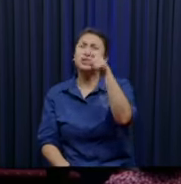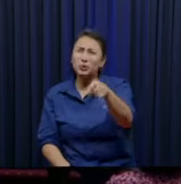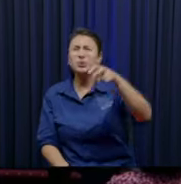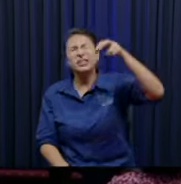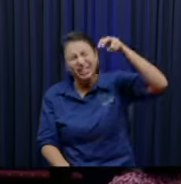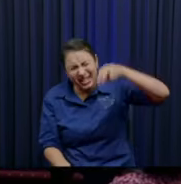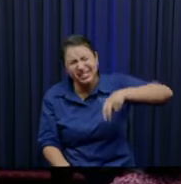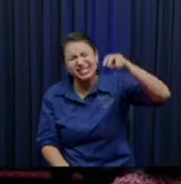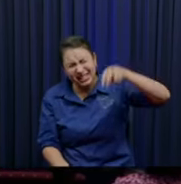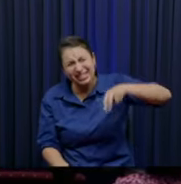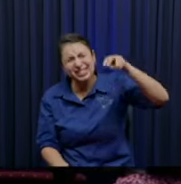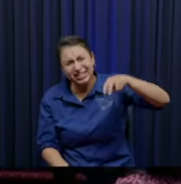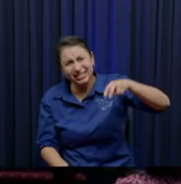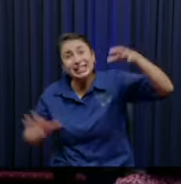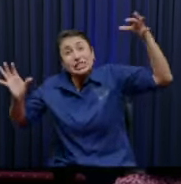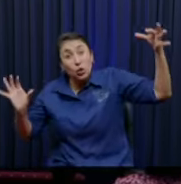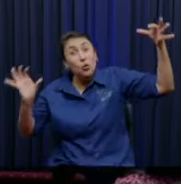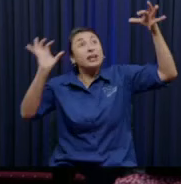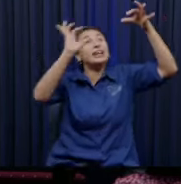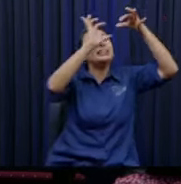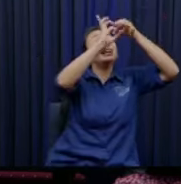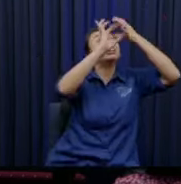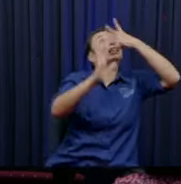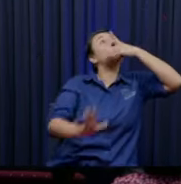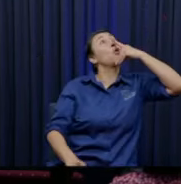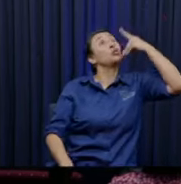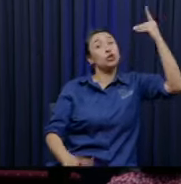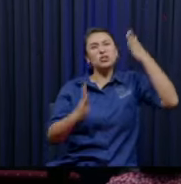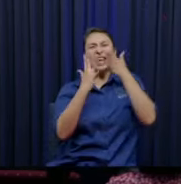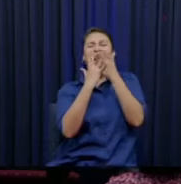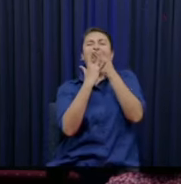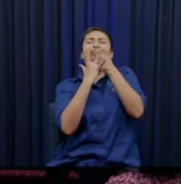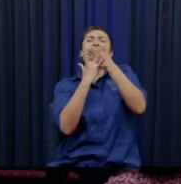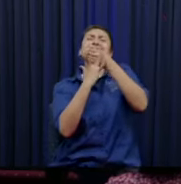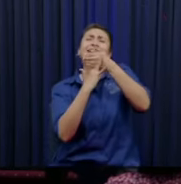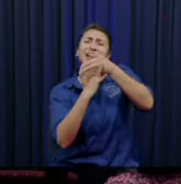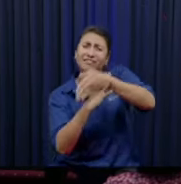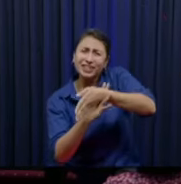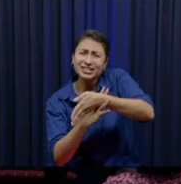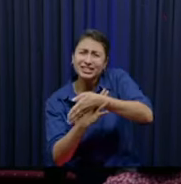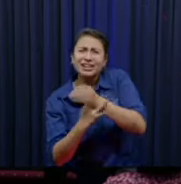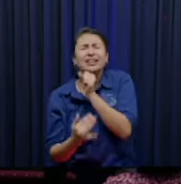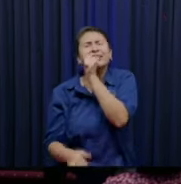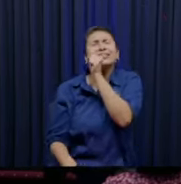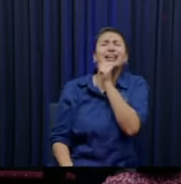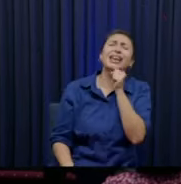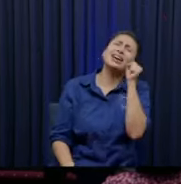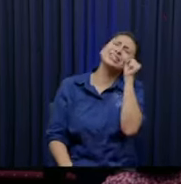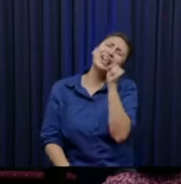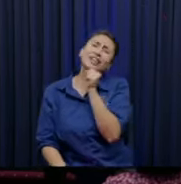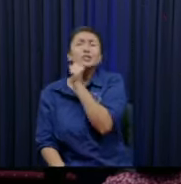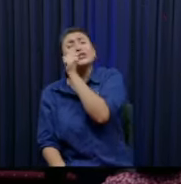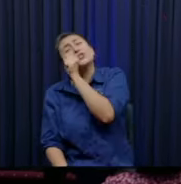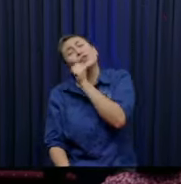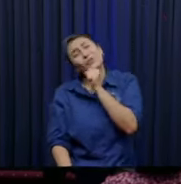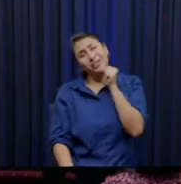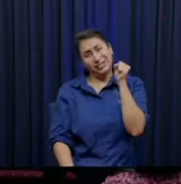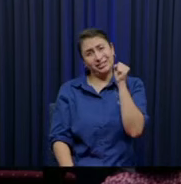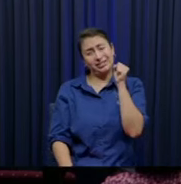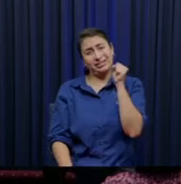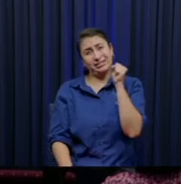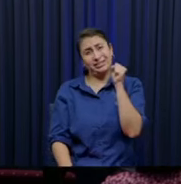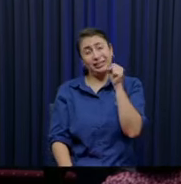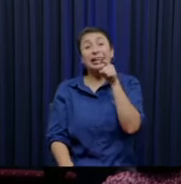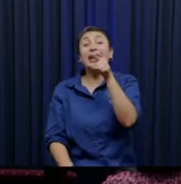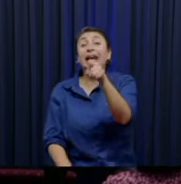Encontremos ese himno que vas a tararear todo el día y que de alguna manera